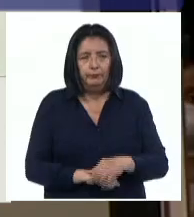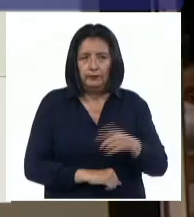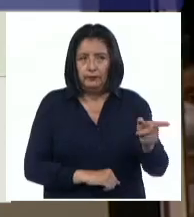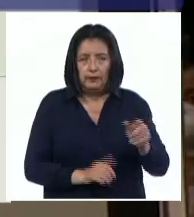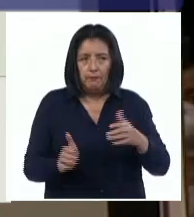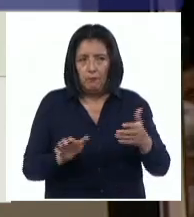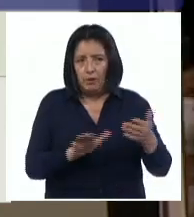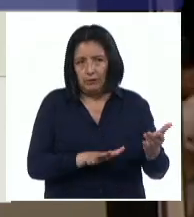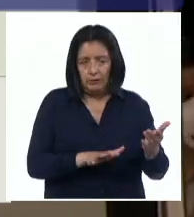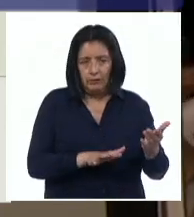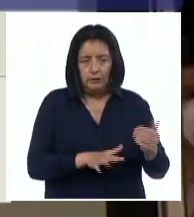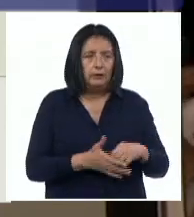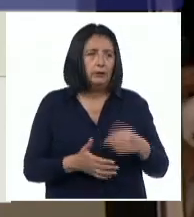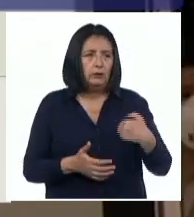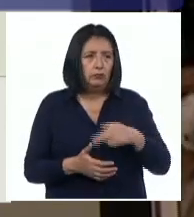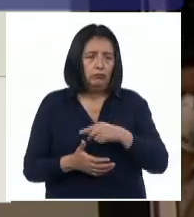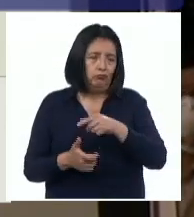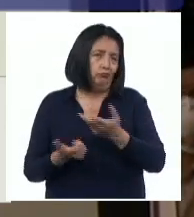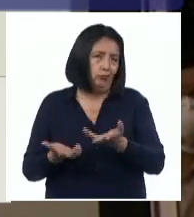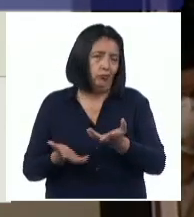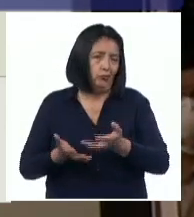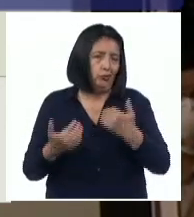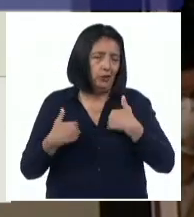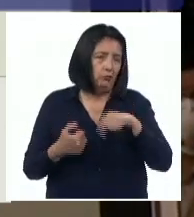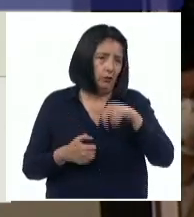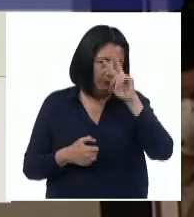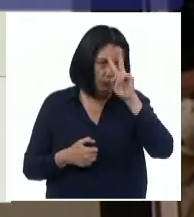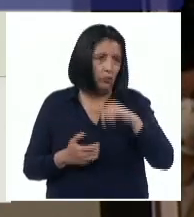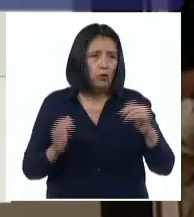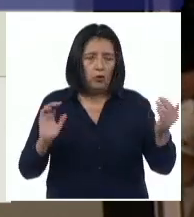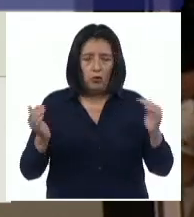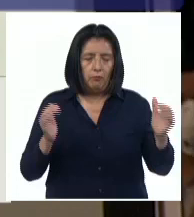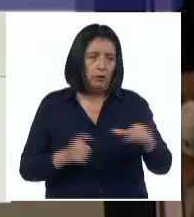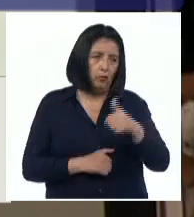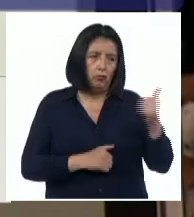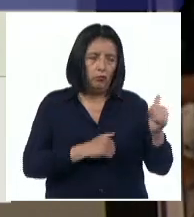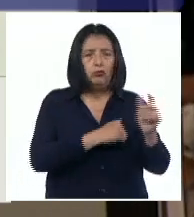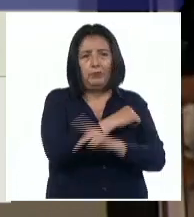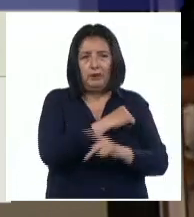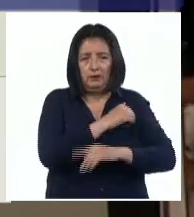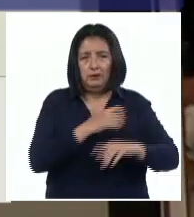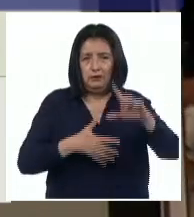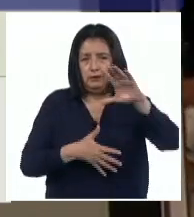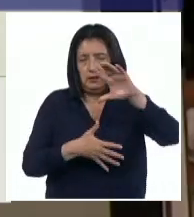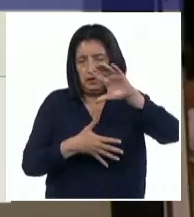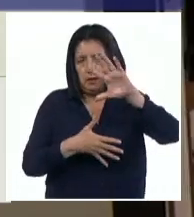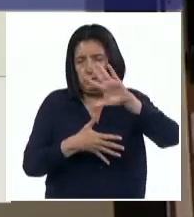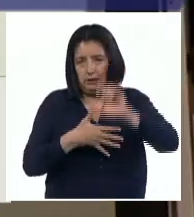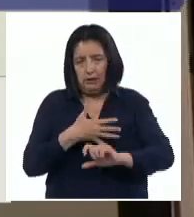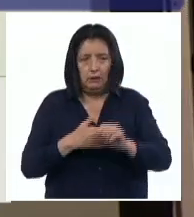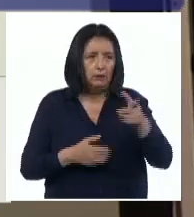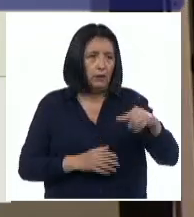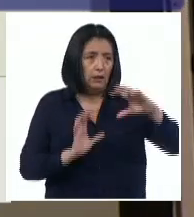la letalidad que vamos consiguiendo en el Perú comparado con los países de la región. A